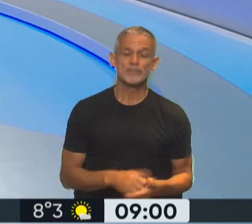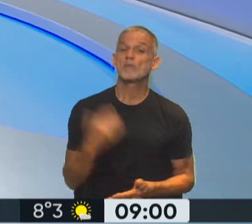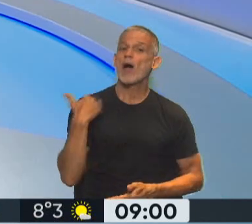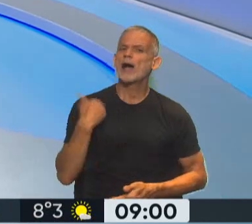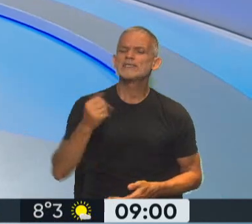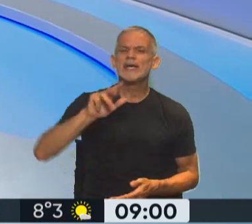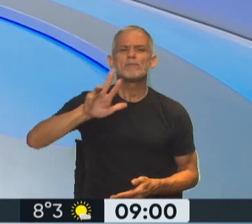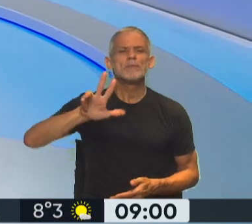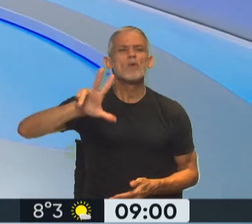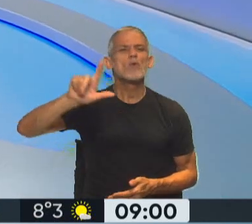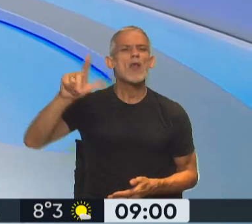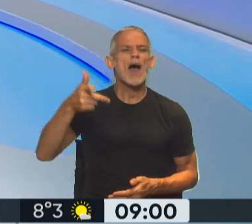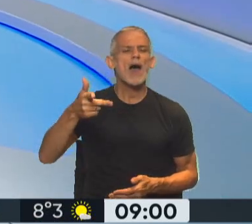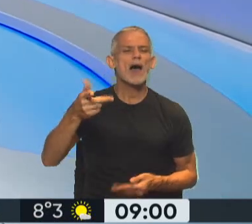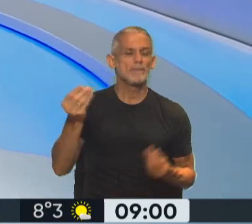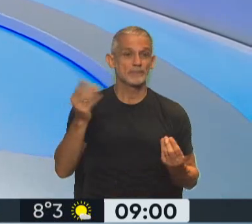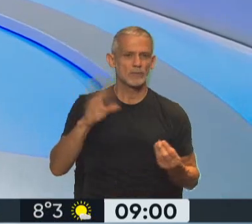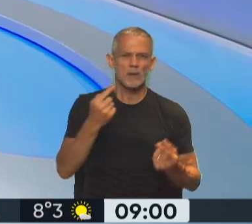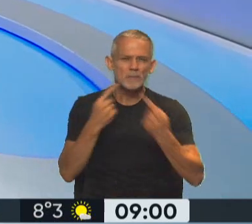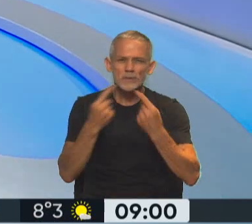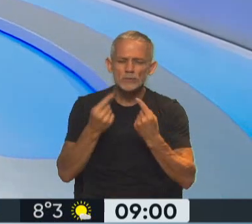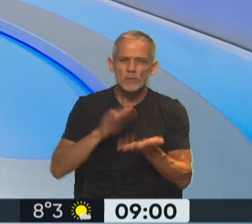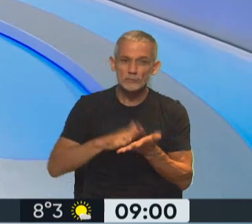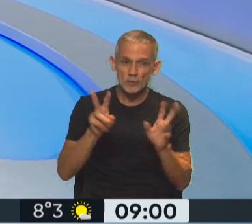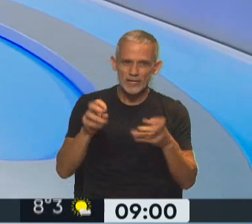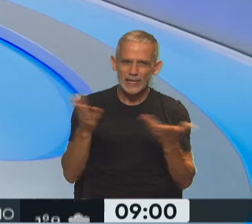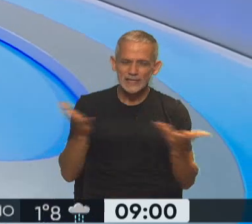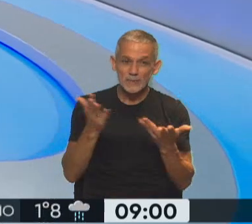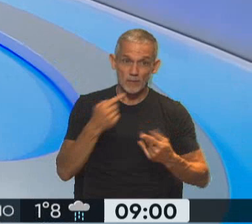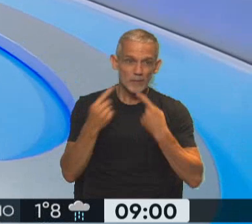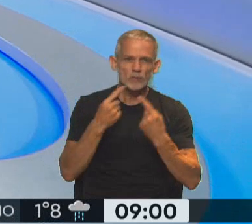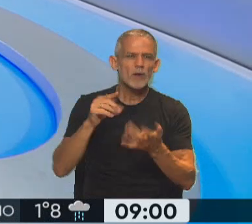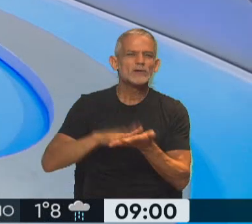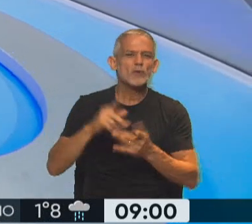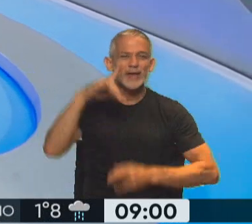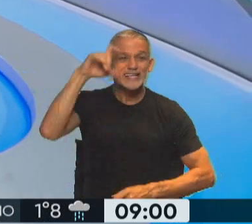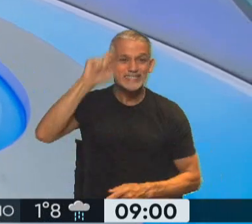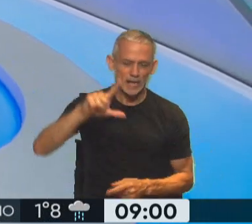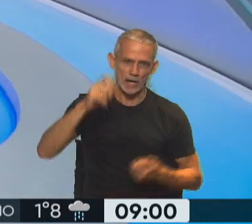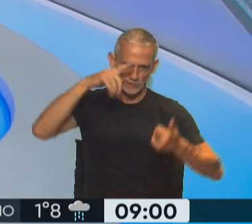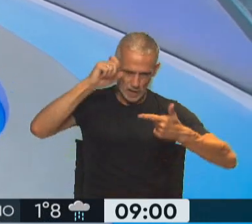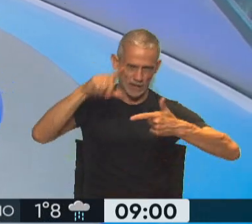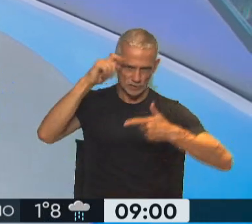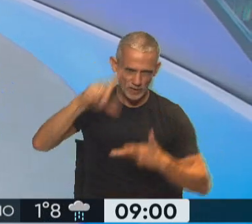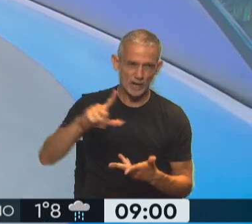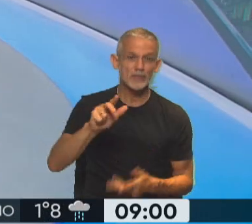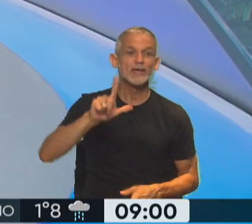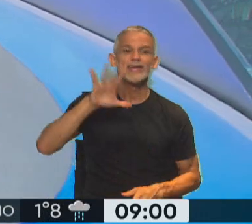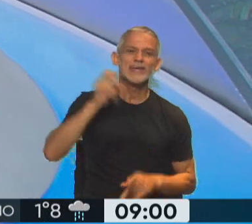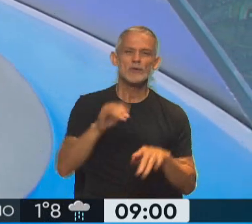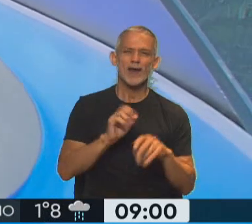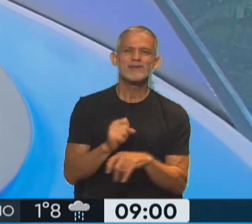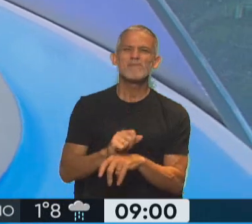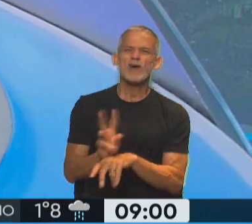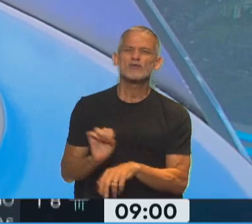particular Lula cuando era consultado lo consultaban por la celda que insistía con el tema de la celac y Lula hablaba del